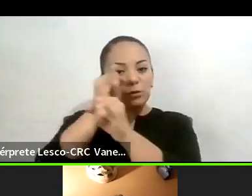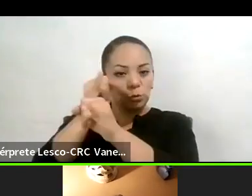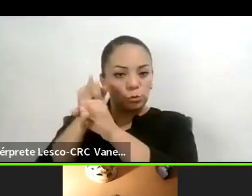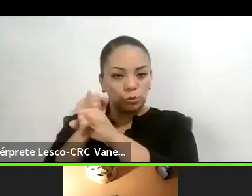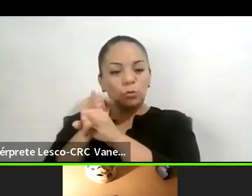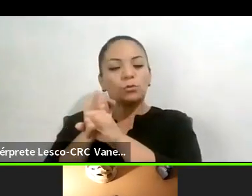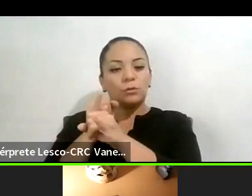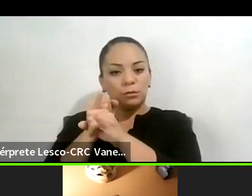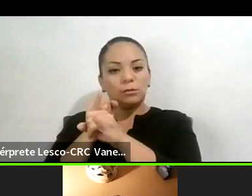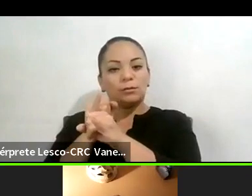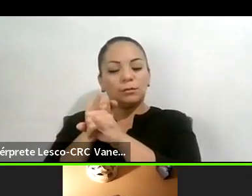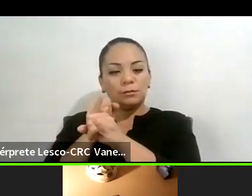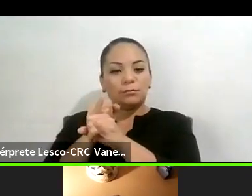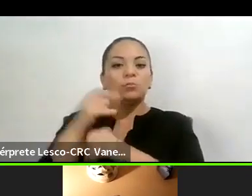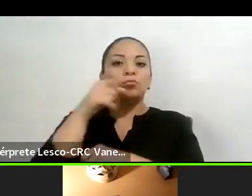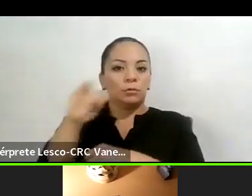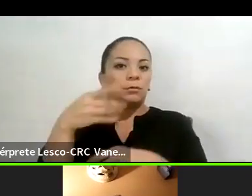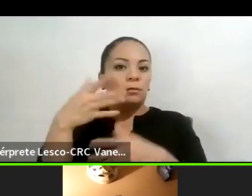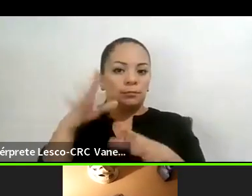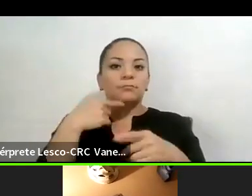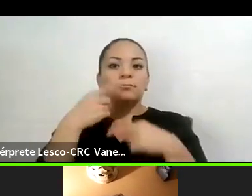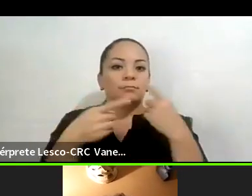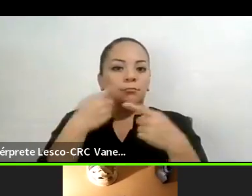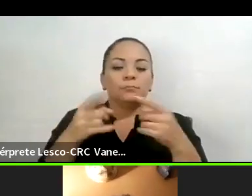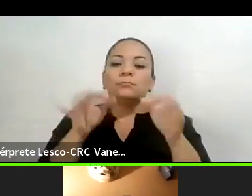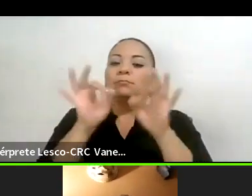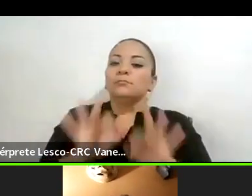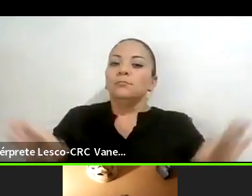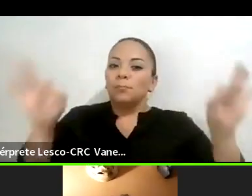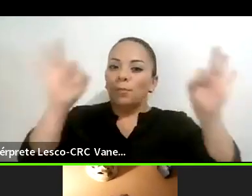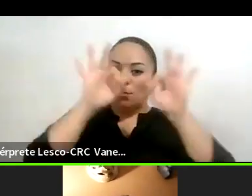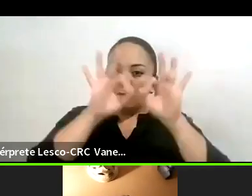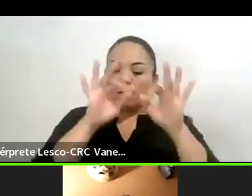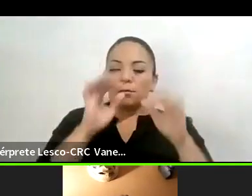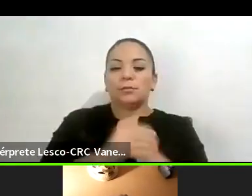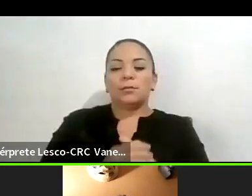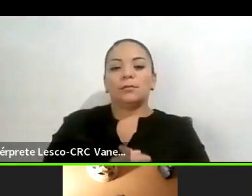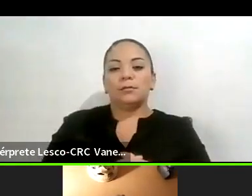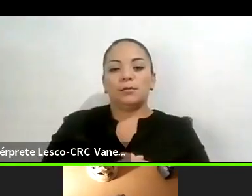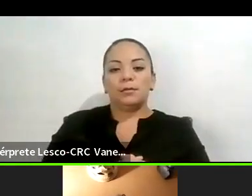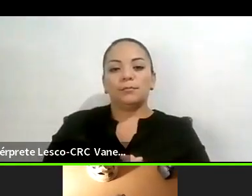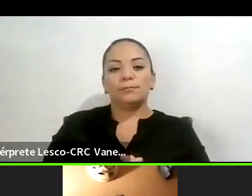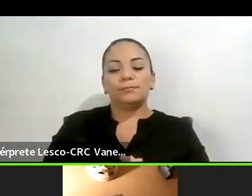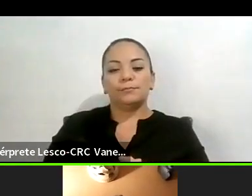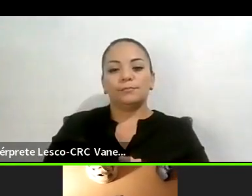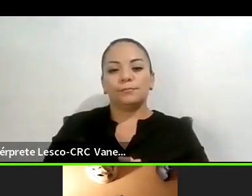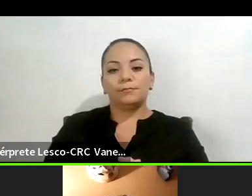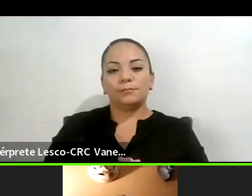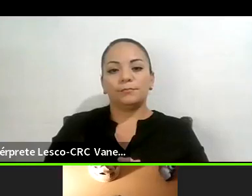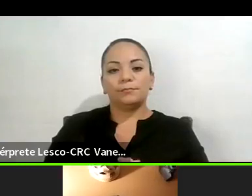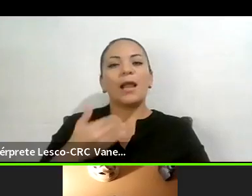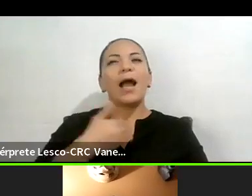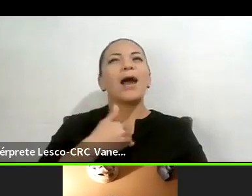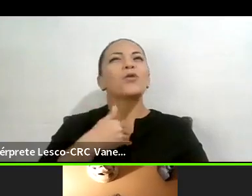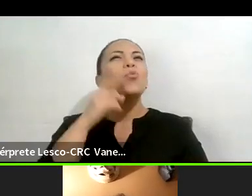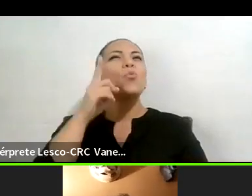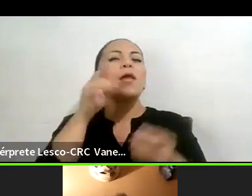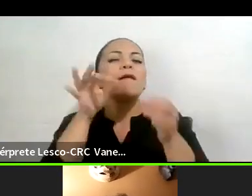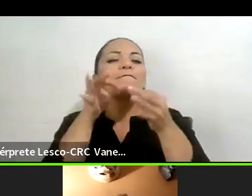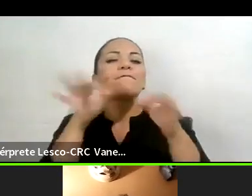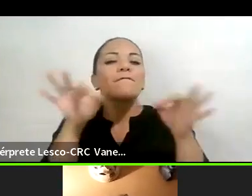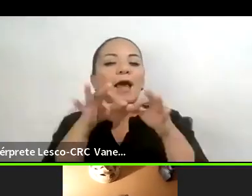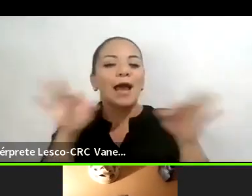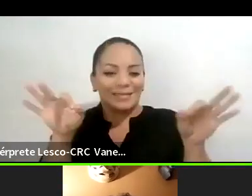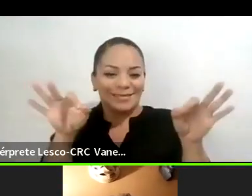en varias ocasiones lo han mencionado, importantísimo, ¿verdad? Por ahí hay una frase que en el argot